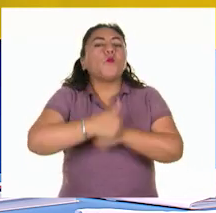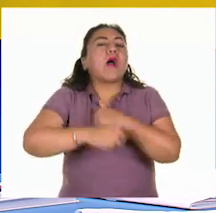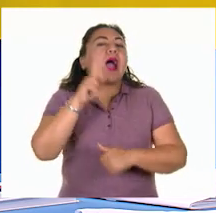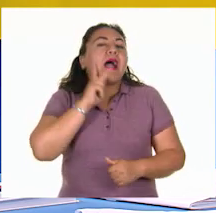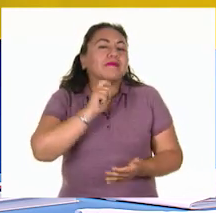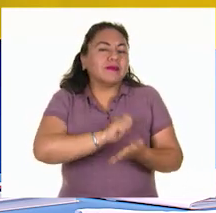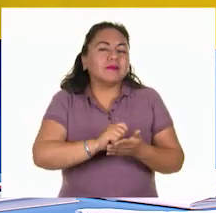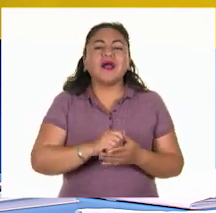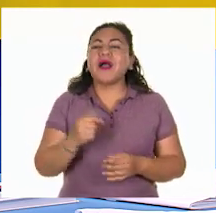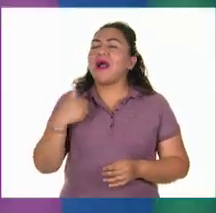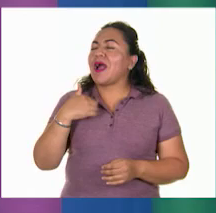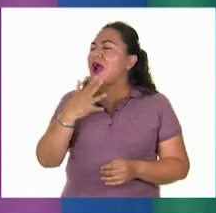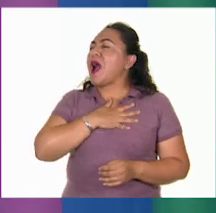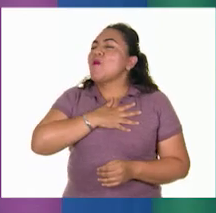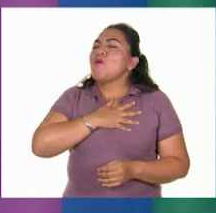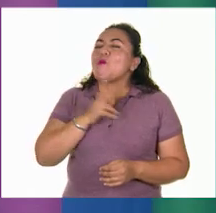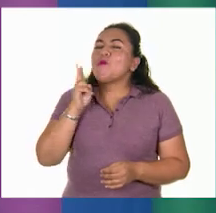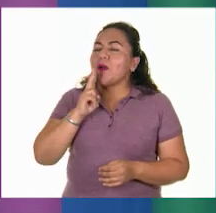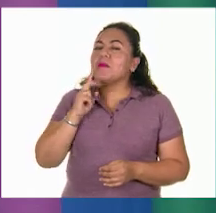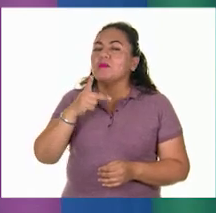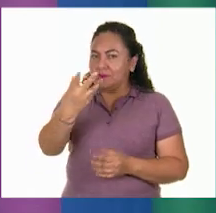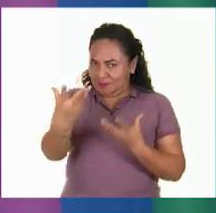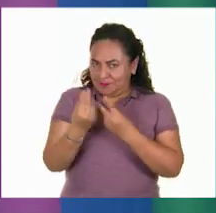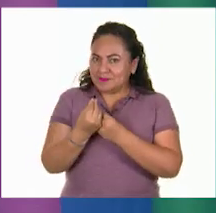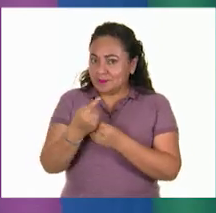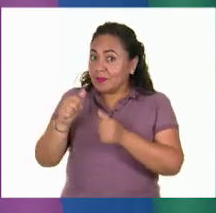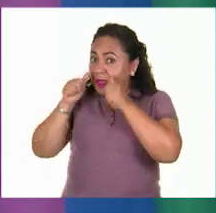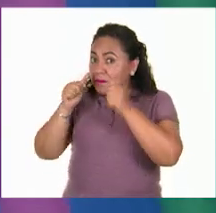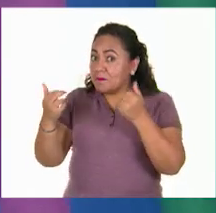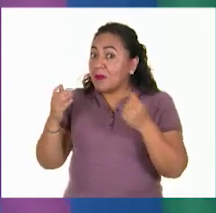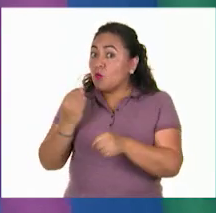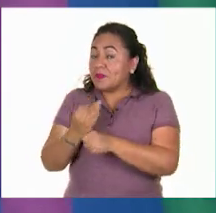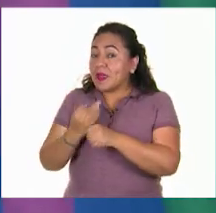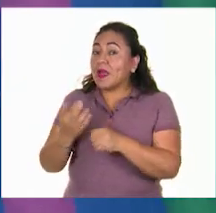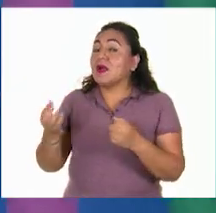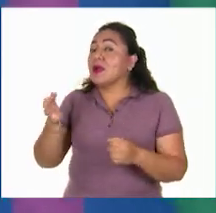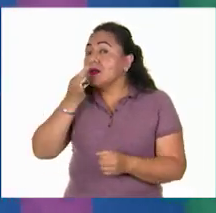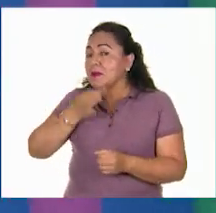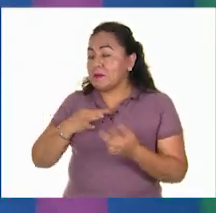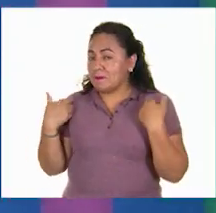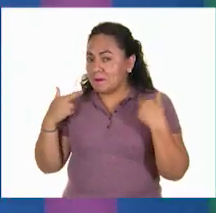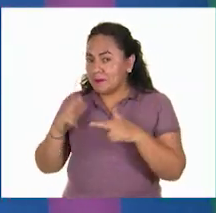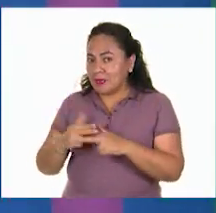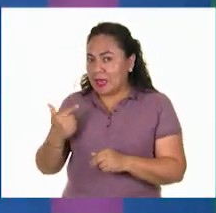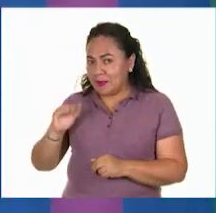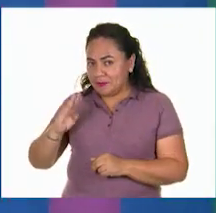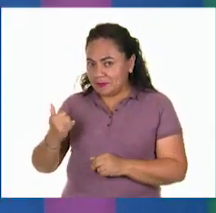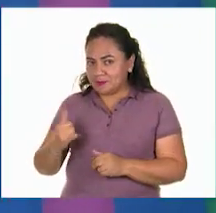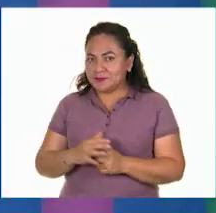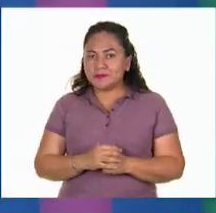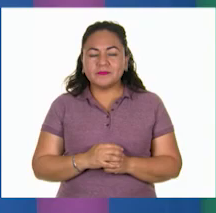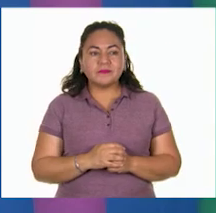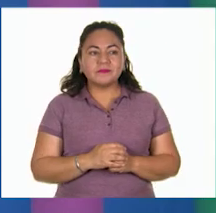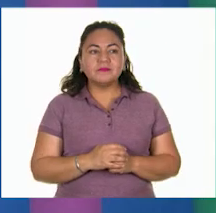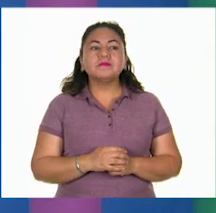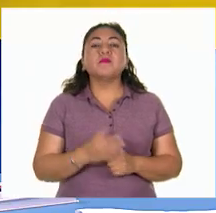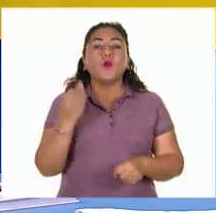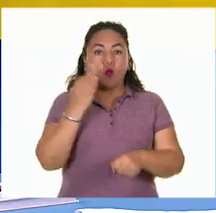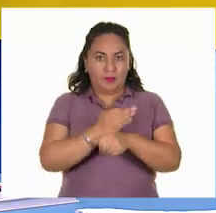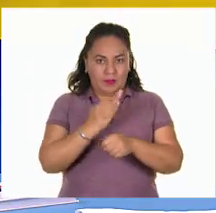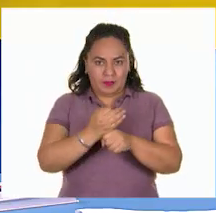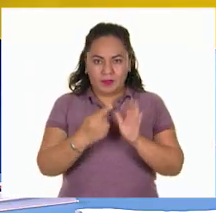Ay, amo los retos. Háganlo conmigo en casa. Atención a lo que nos indicará Gaby. Muy bien. Pues el reto es el